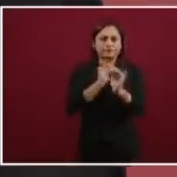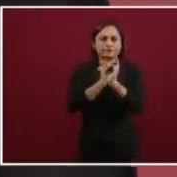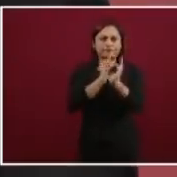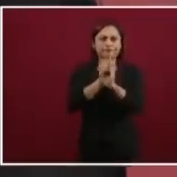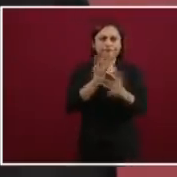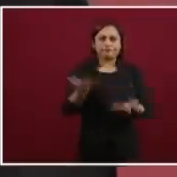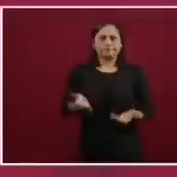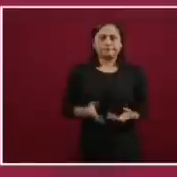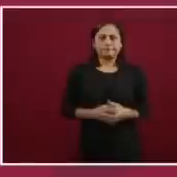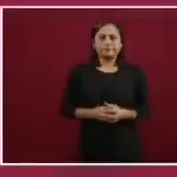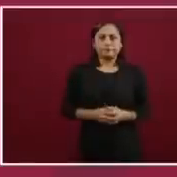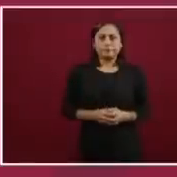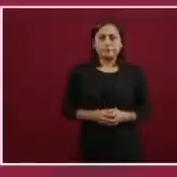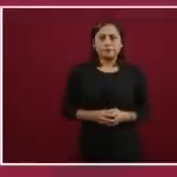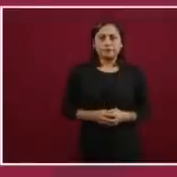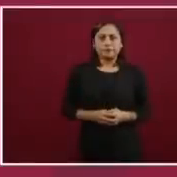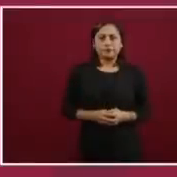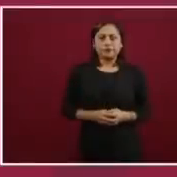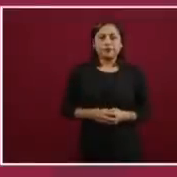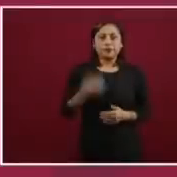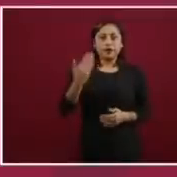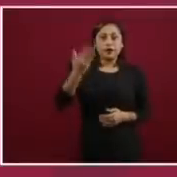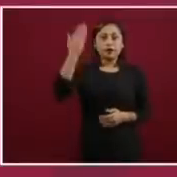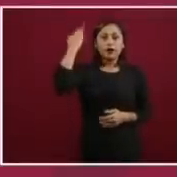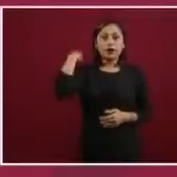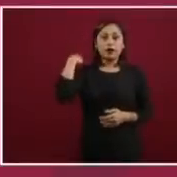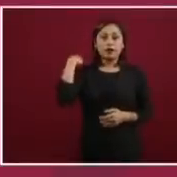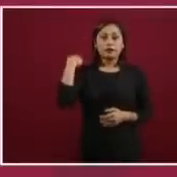antes dónde